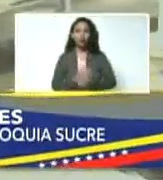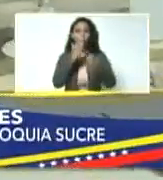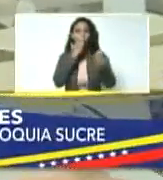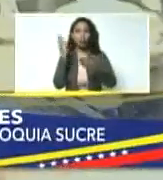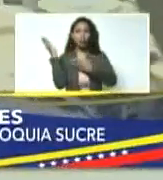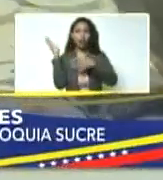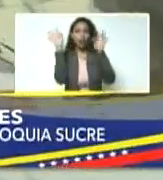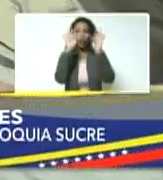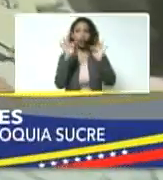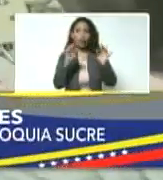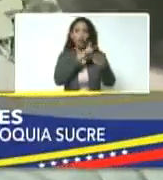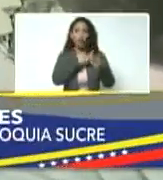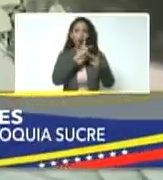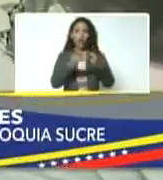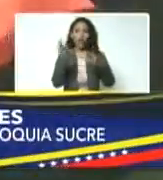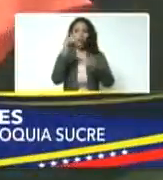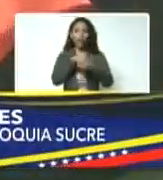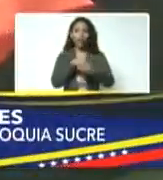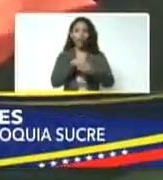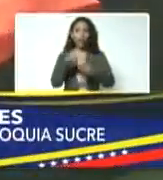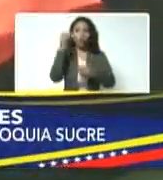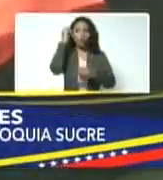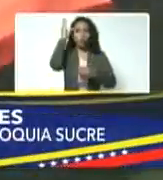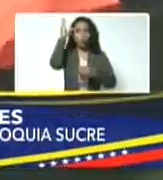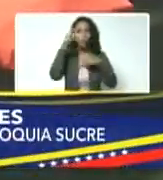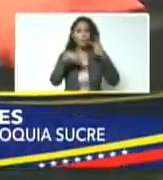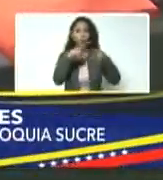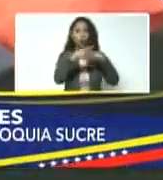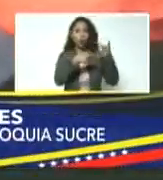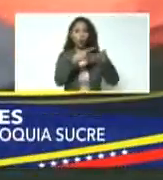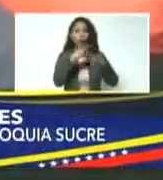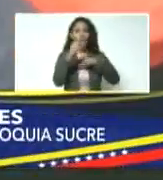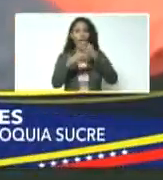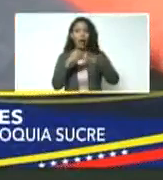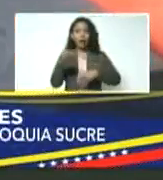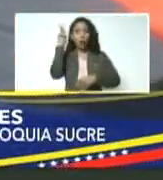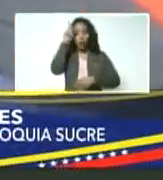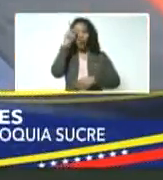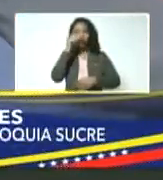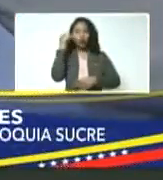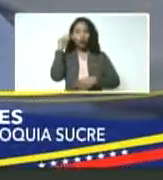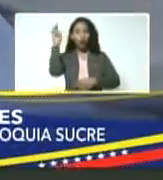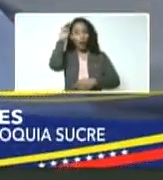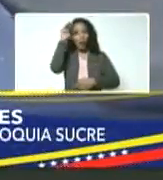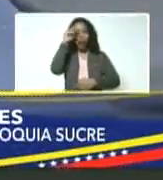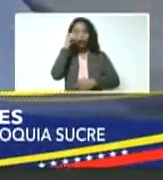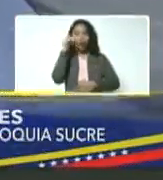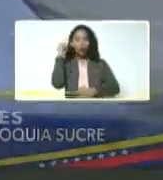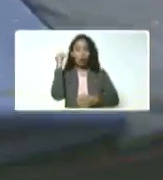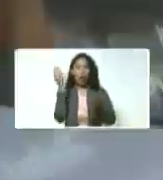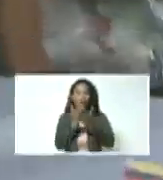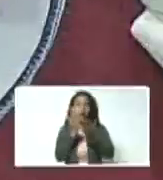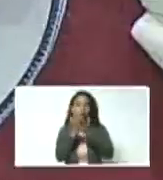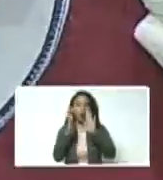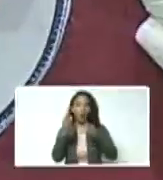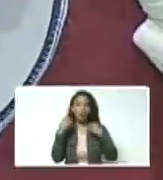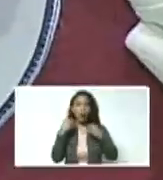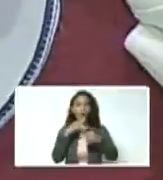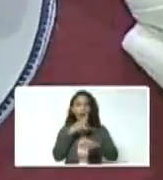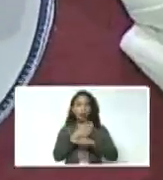manera voluntaria, dentro de su capacidad de producción, dotan a los profesores, a las maestras de sus escuelas, para que